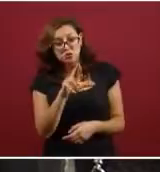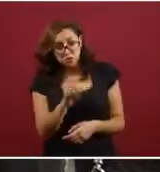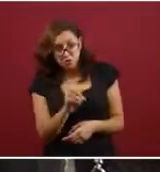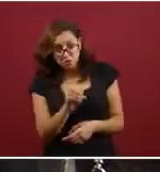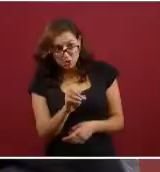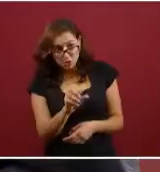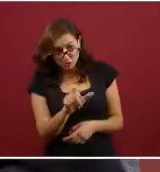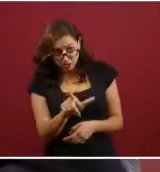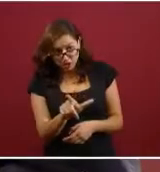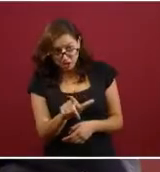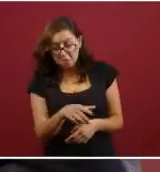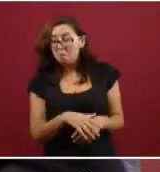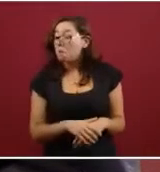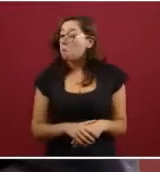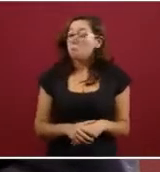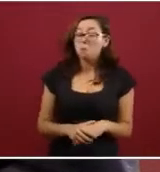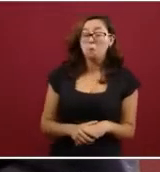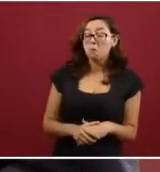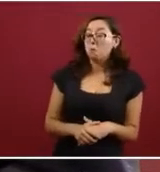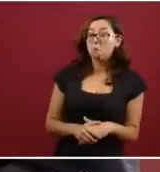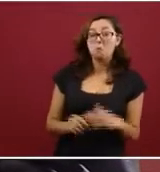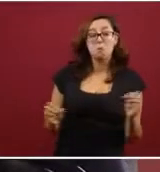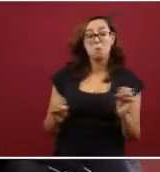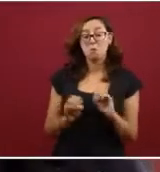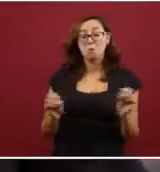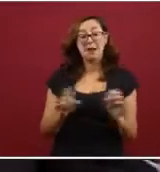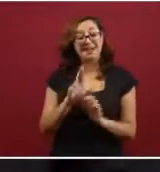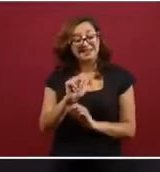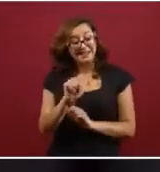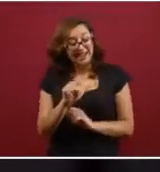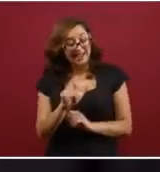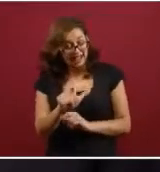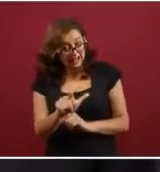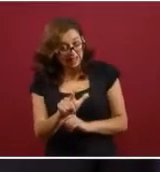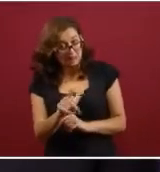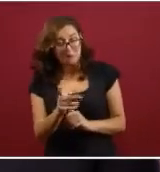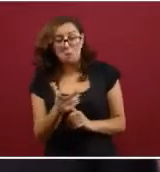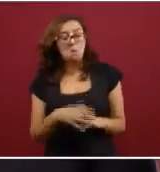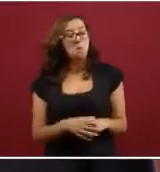eso no, Raquel no. Raquel